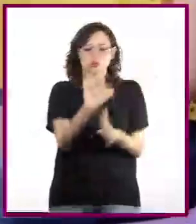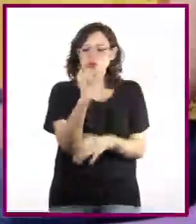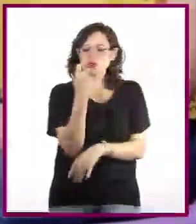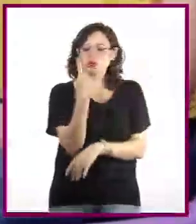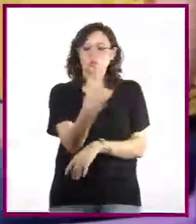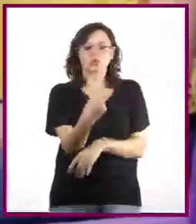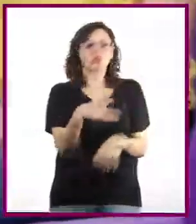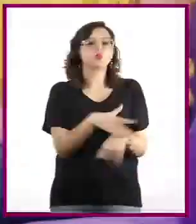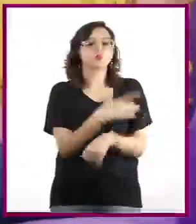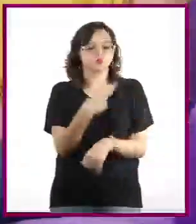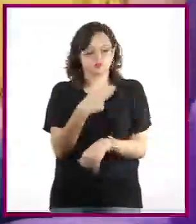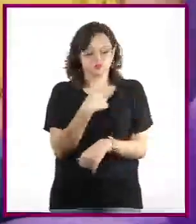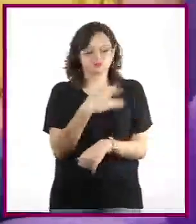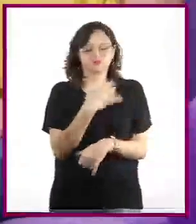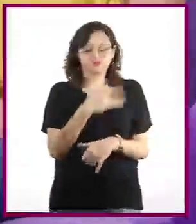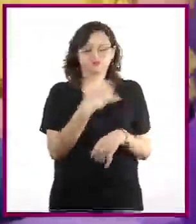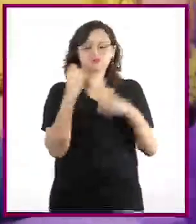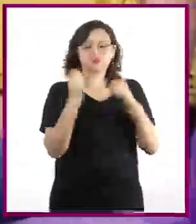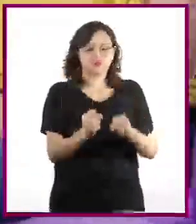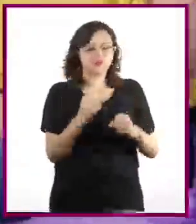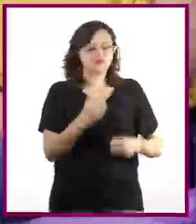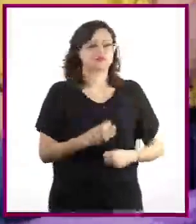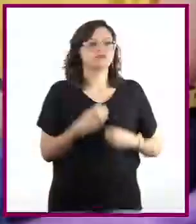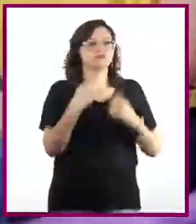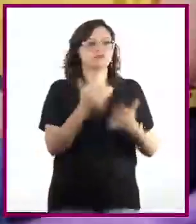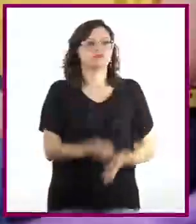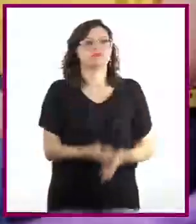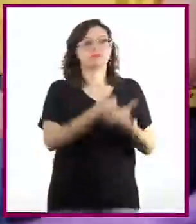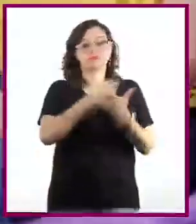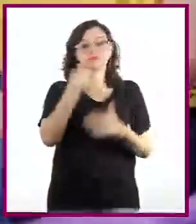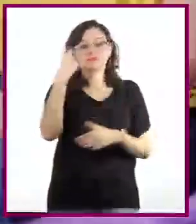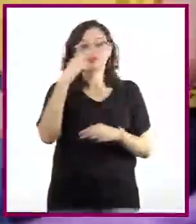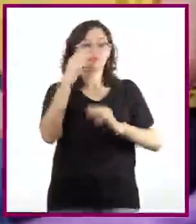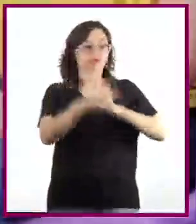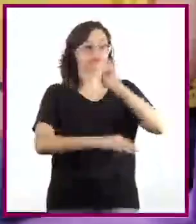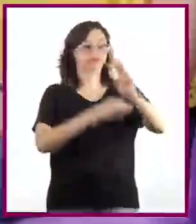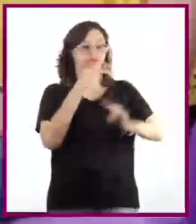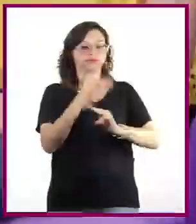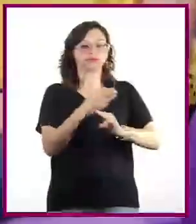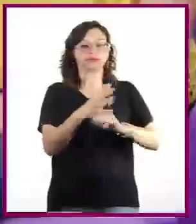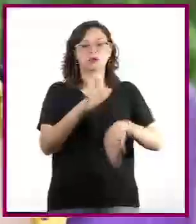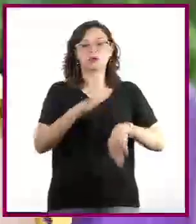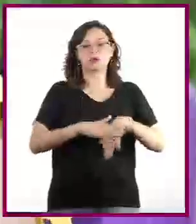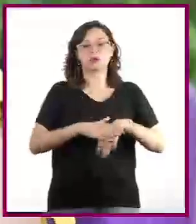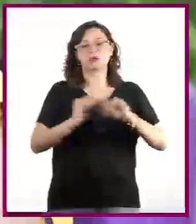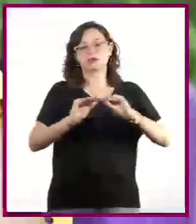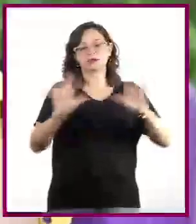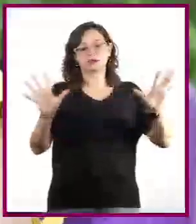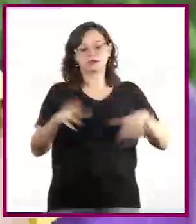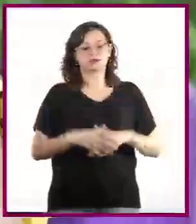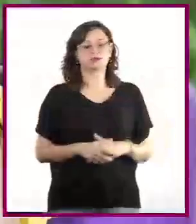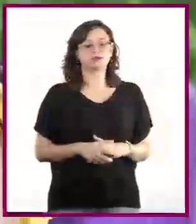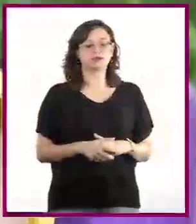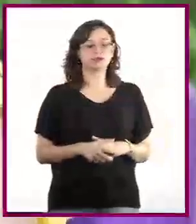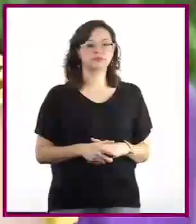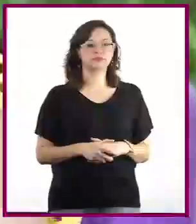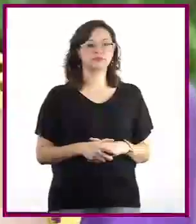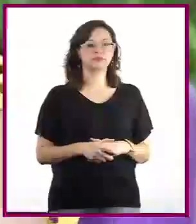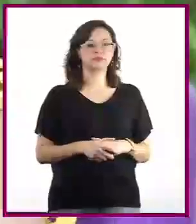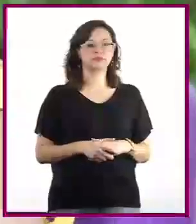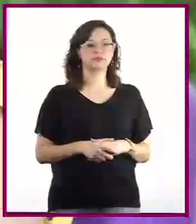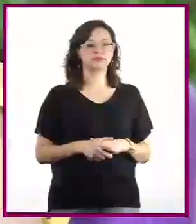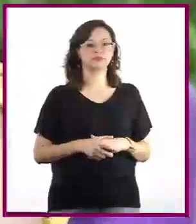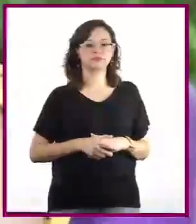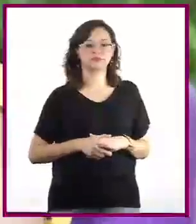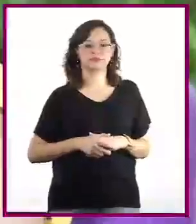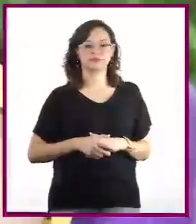la poesía, yo estoy seguro que te hace ver al mundo como con un ligero aumento de luz. ¿Qué le puede ofrecer un poema a las